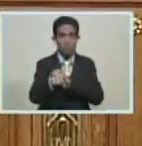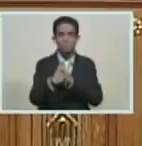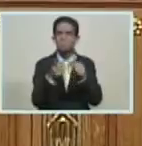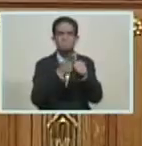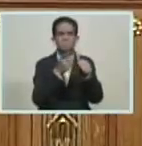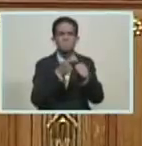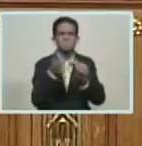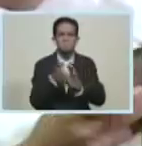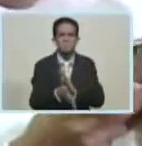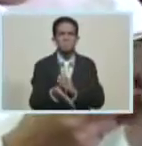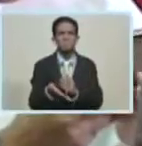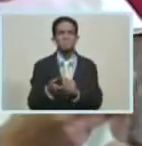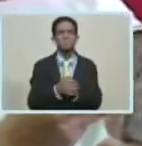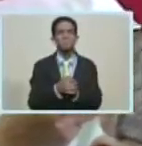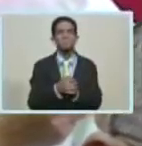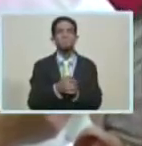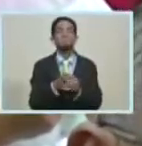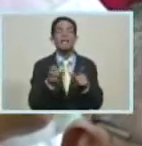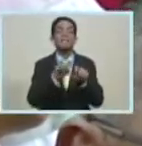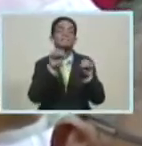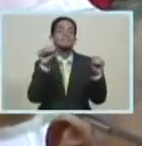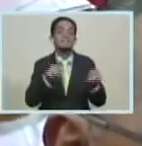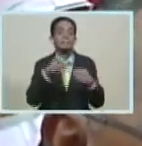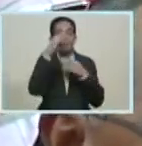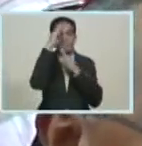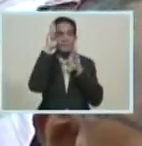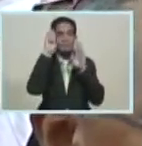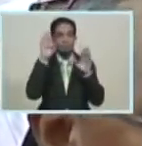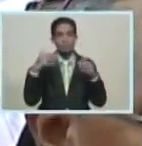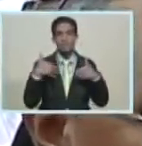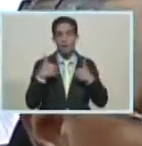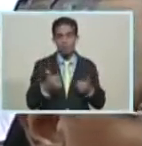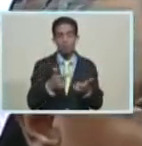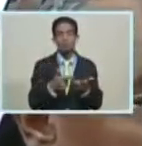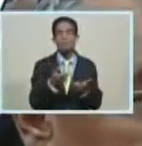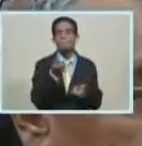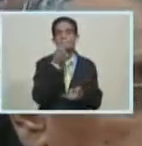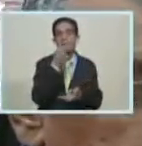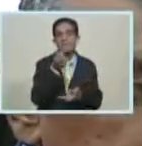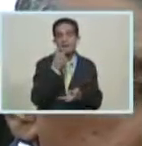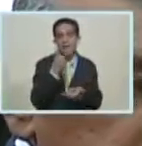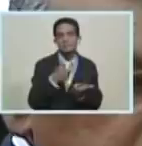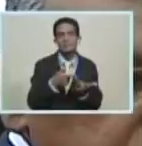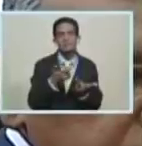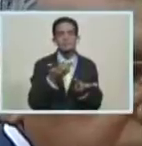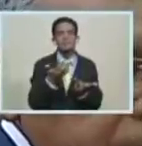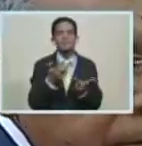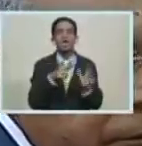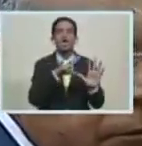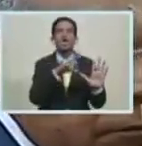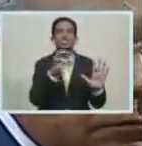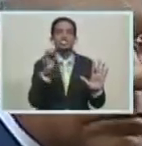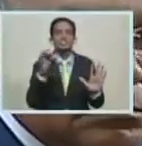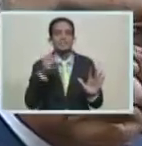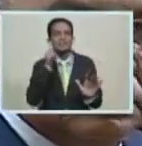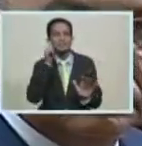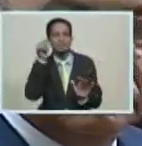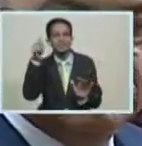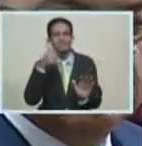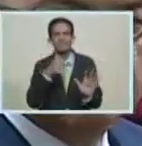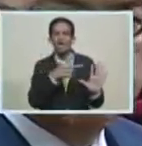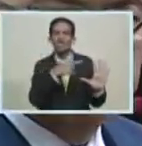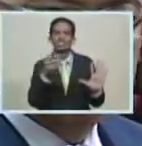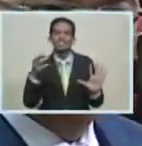prioridad, en el sistema hospitalario, en el sistema de medicamentos, el 800 salud, en el seguro social,